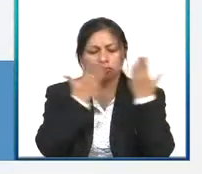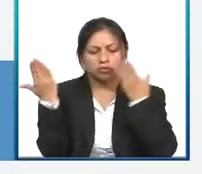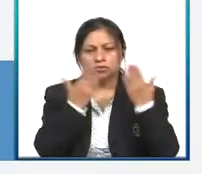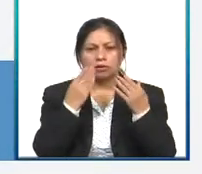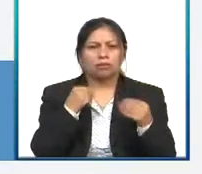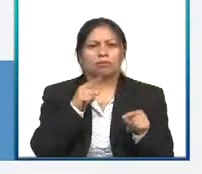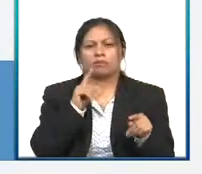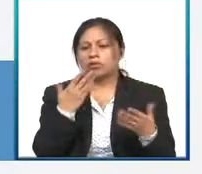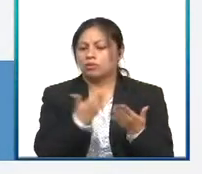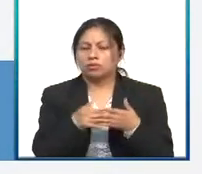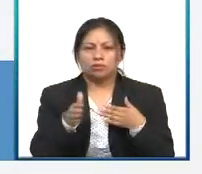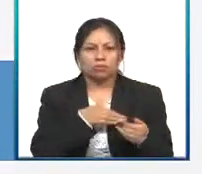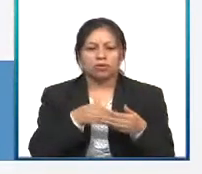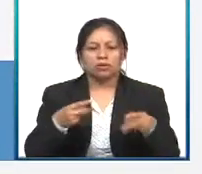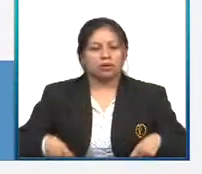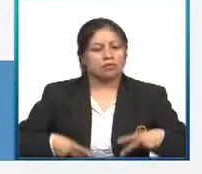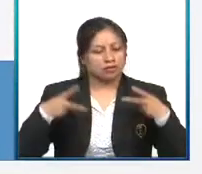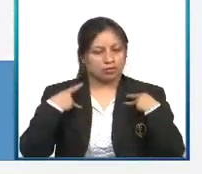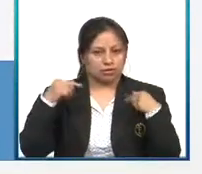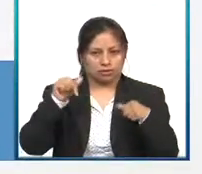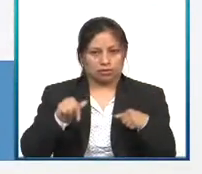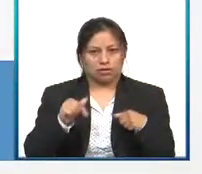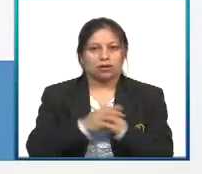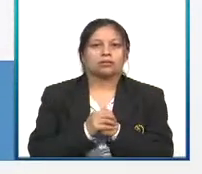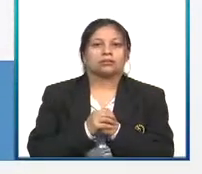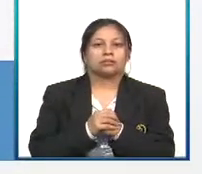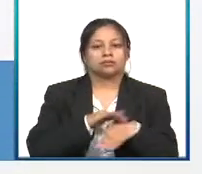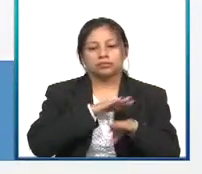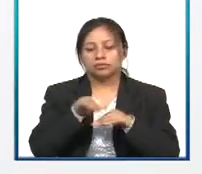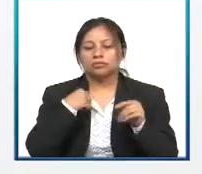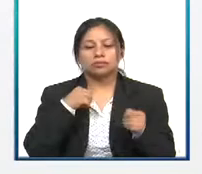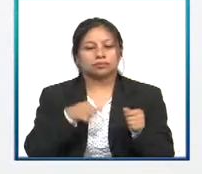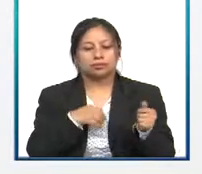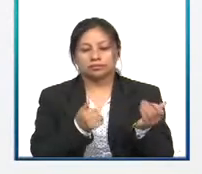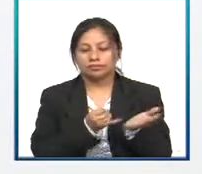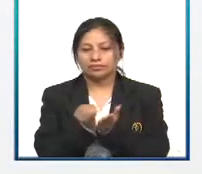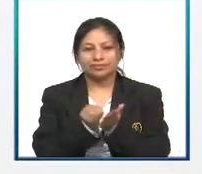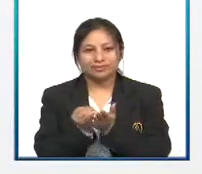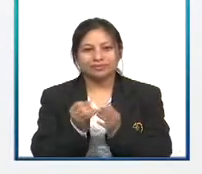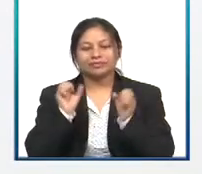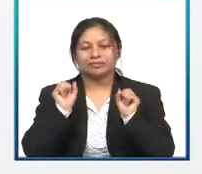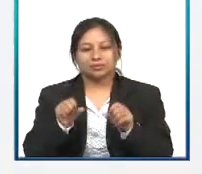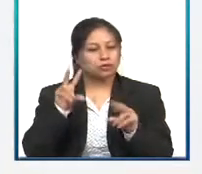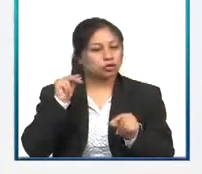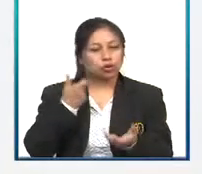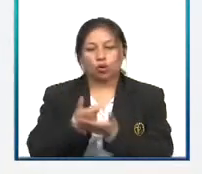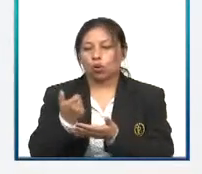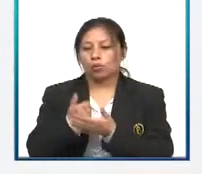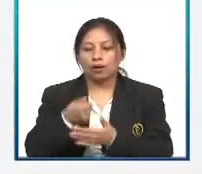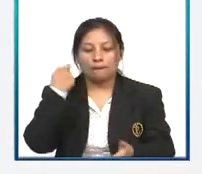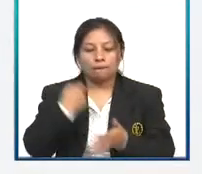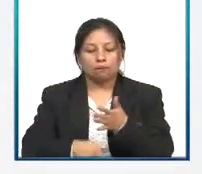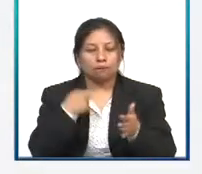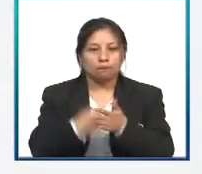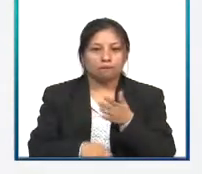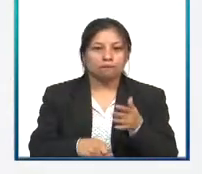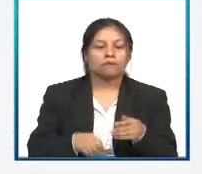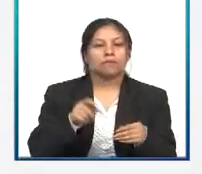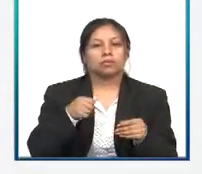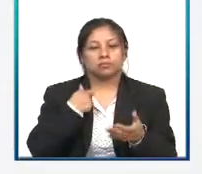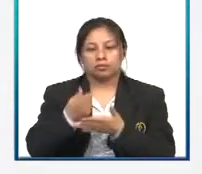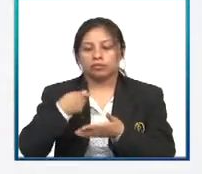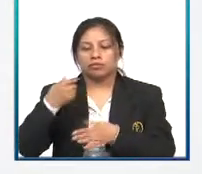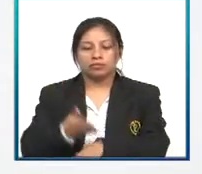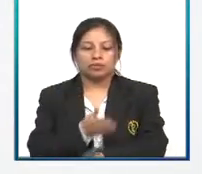de la situación actual que estamos viviendo por la pandemia. Todos los establecimientos estaban obligados a no cobrar multas, intereses por